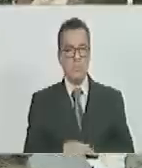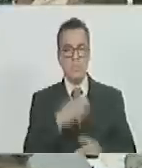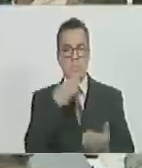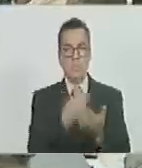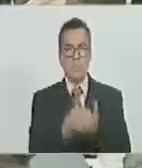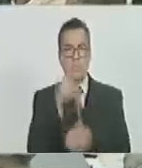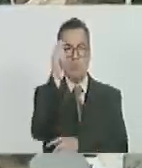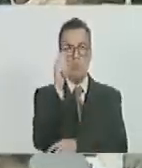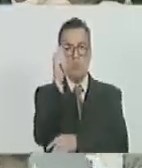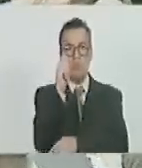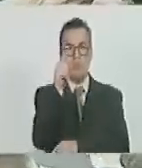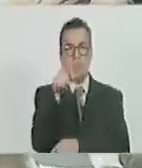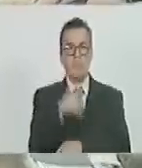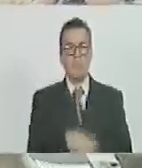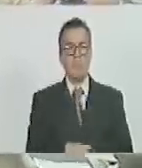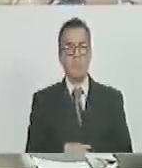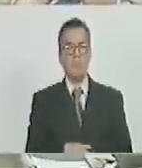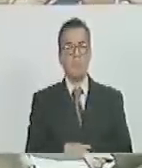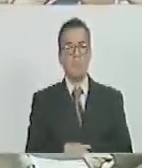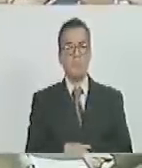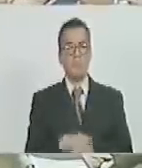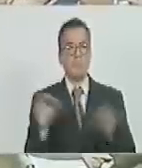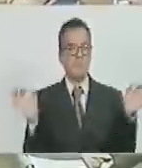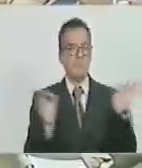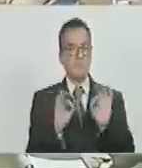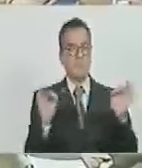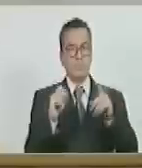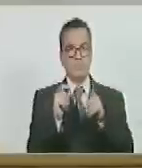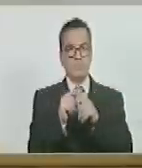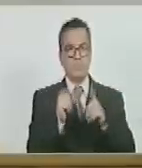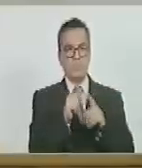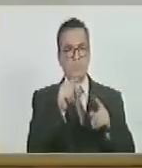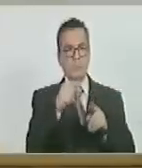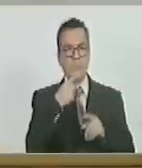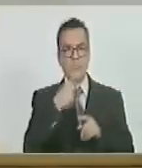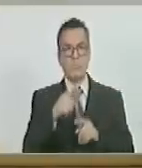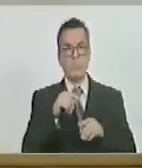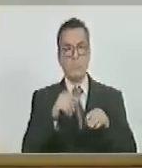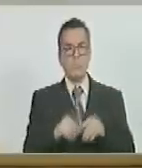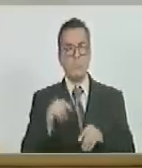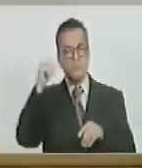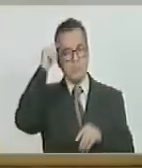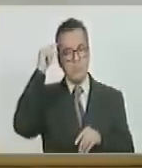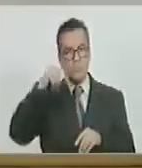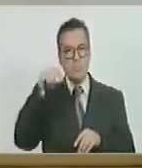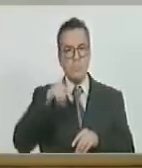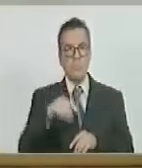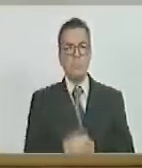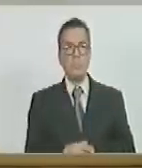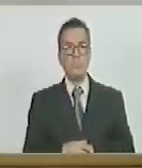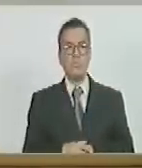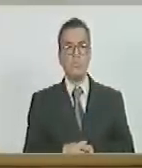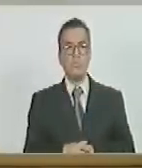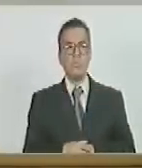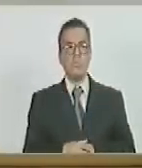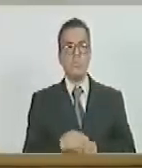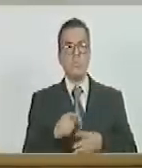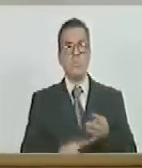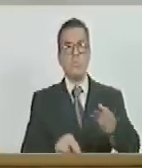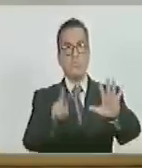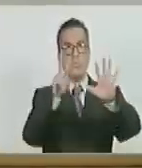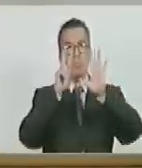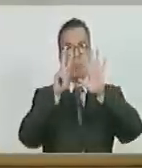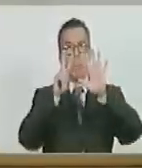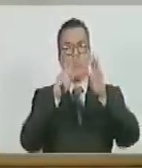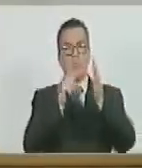Gracias, diputado. No hay nadie más anotado en el derecho de palabra del día de hoy. Hemos dado 7 puntos de